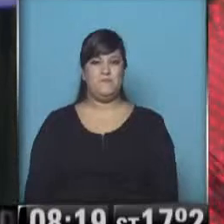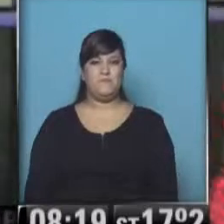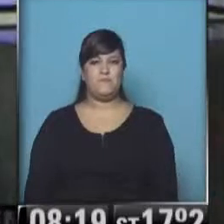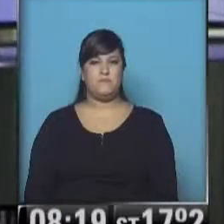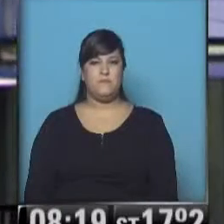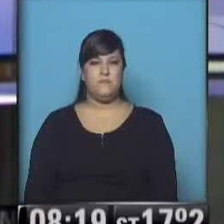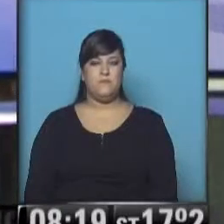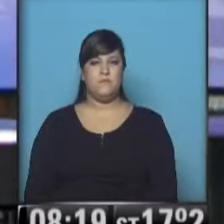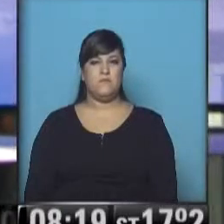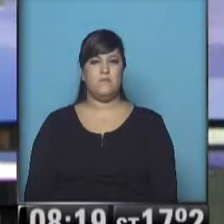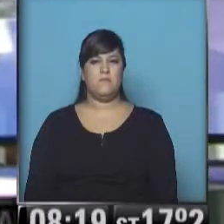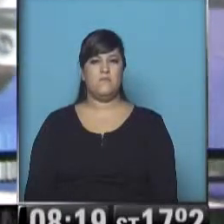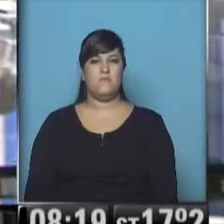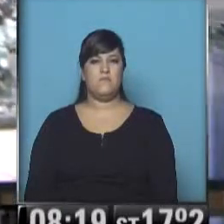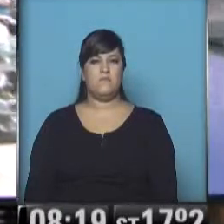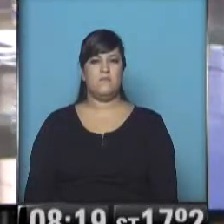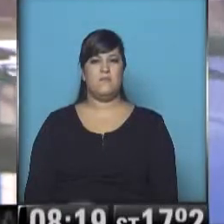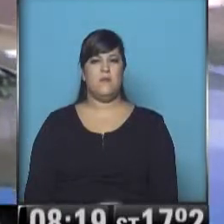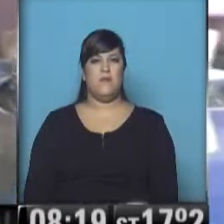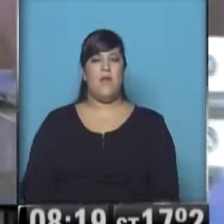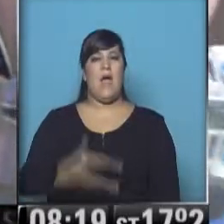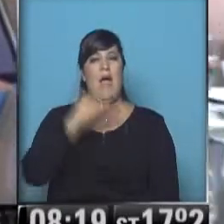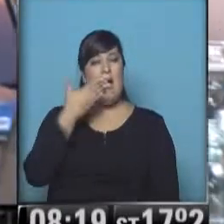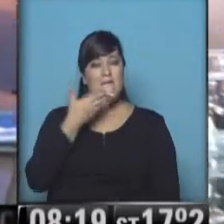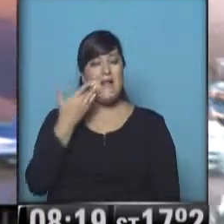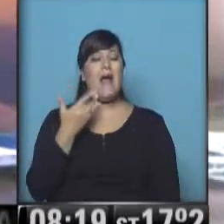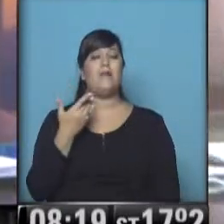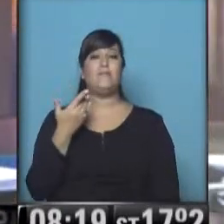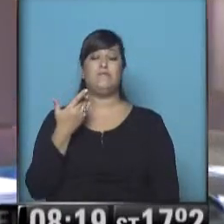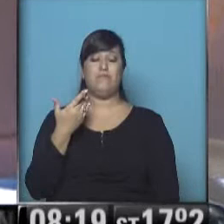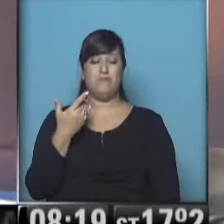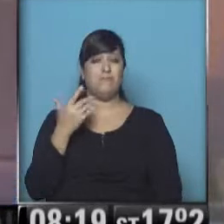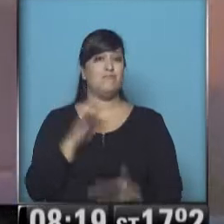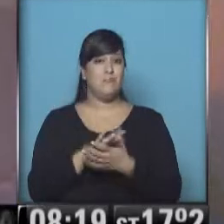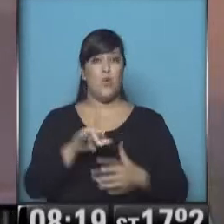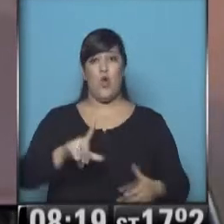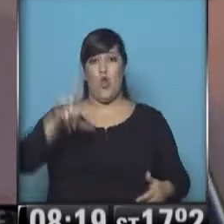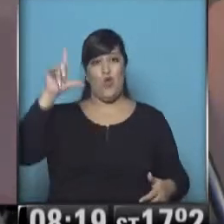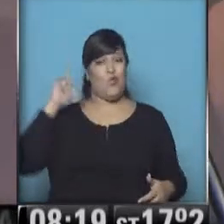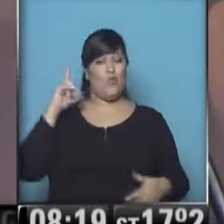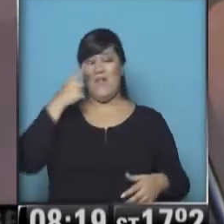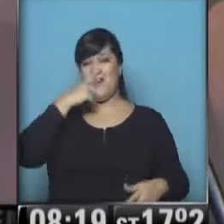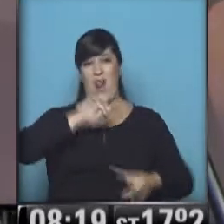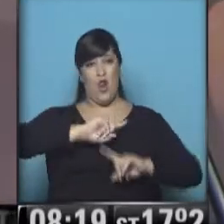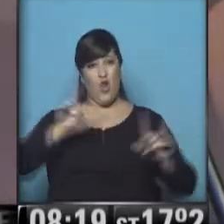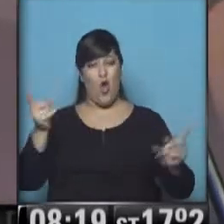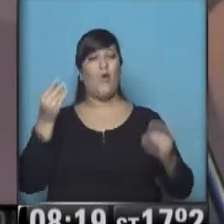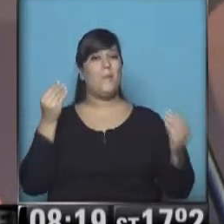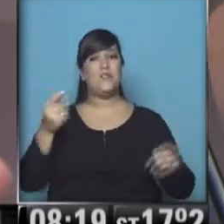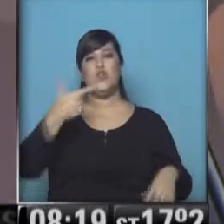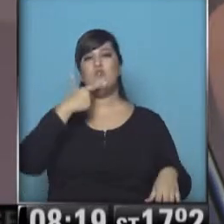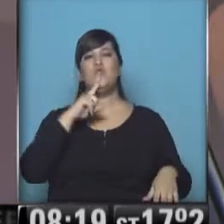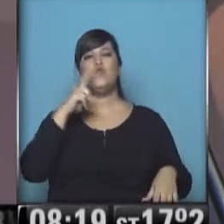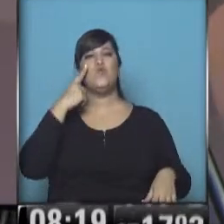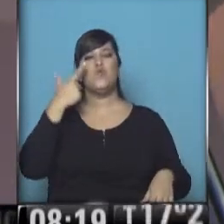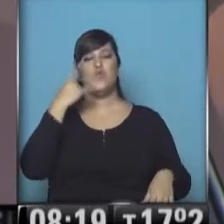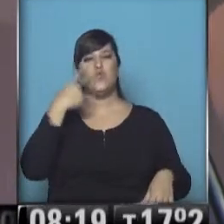y para hablar a lourdes justamente de lo que no ha sucedido el último lunes cuando debía presentarse este uso ante la secretaría de inteligencia para